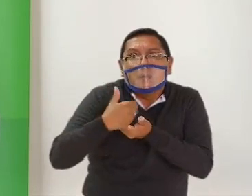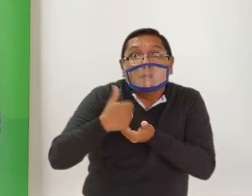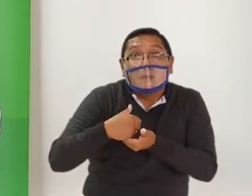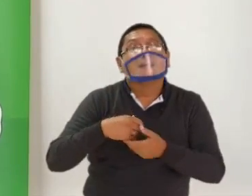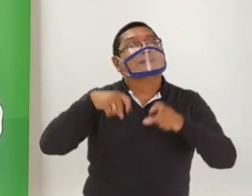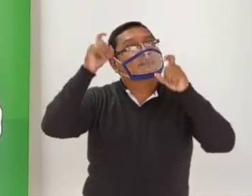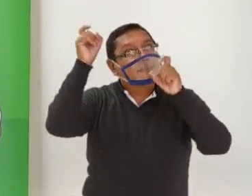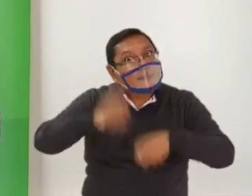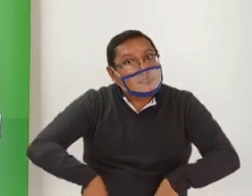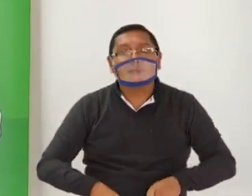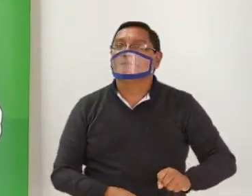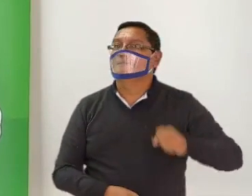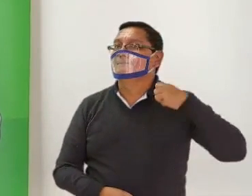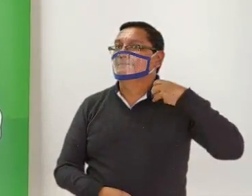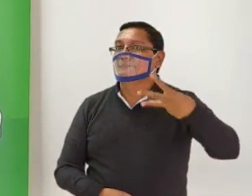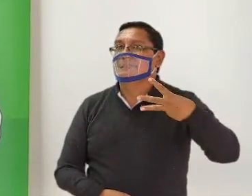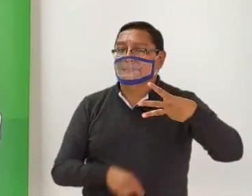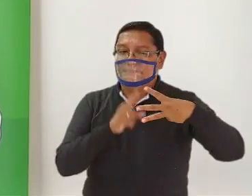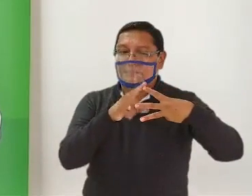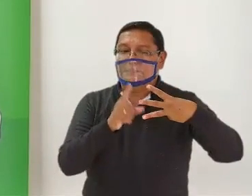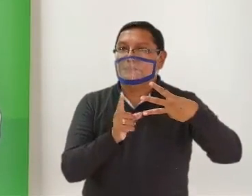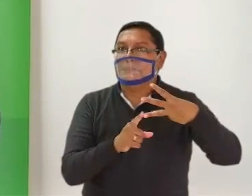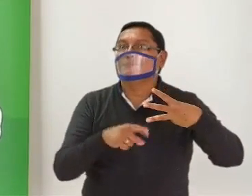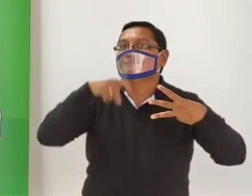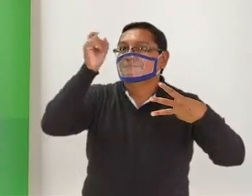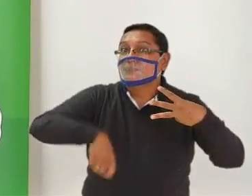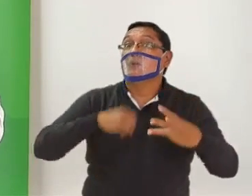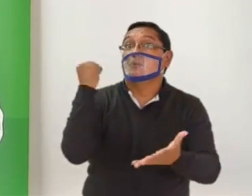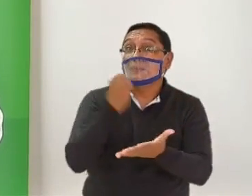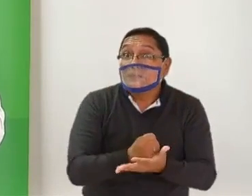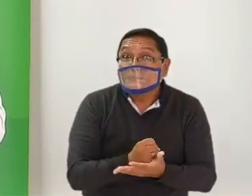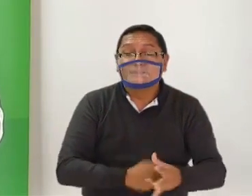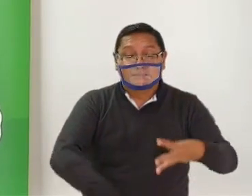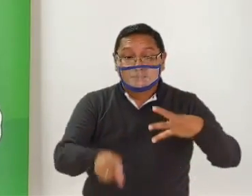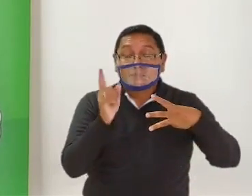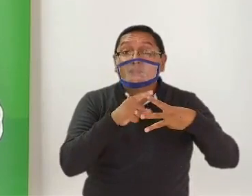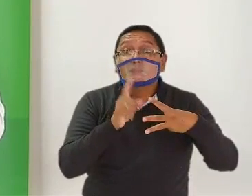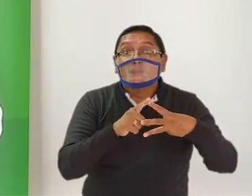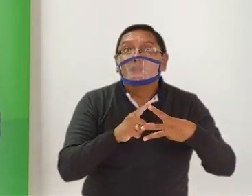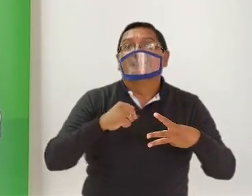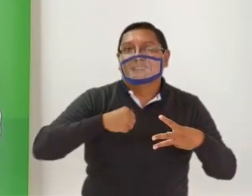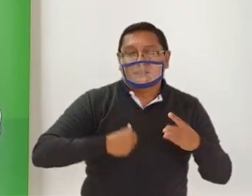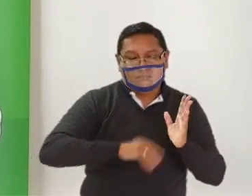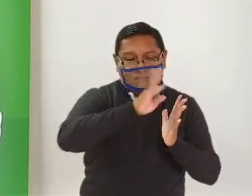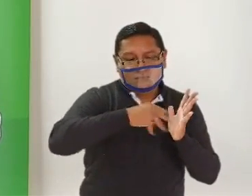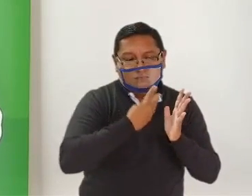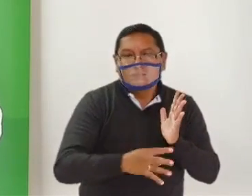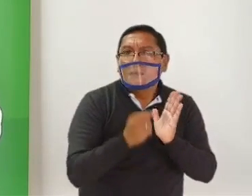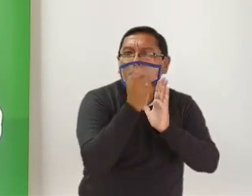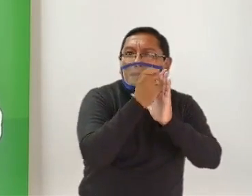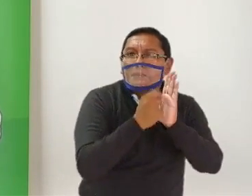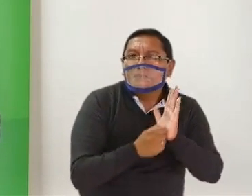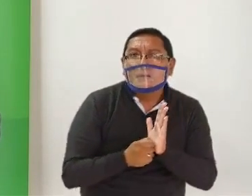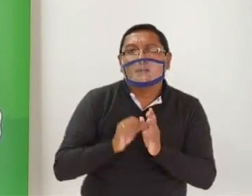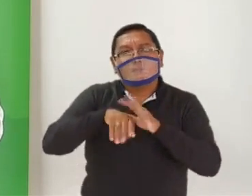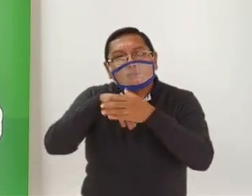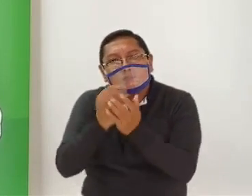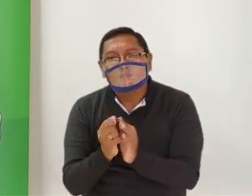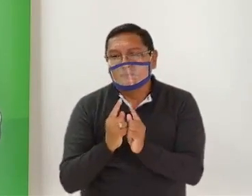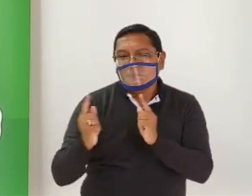cumplir con los siguientes tres elementos. Deben tener implementadas todas las medidas de